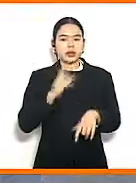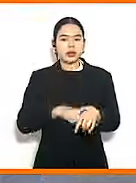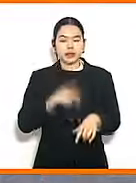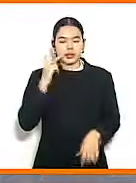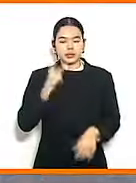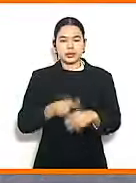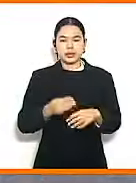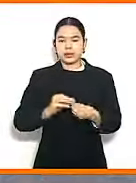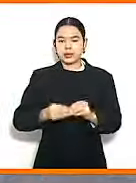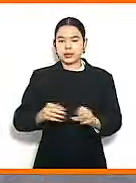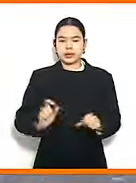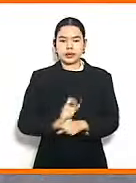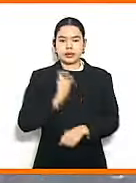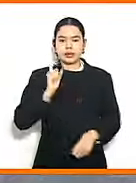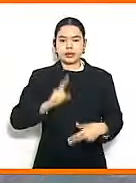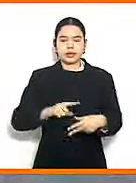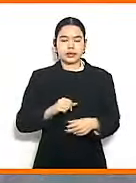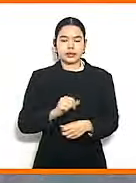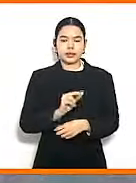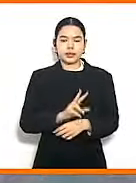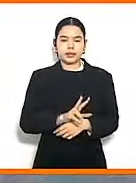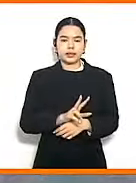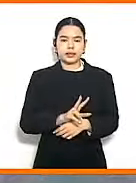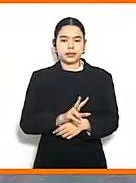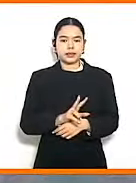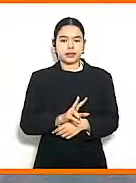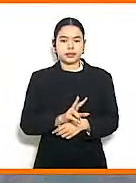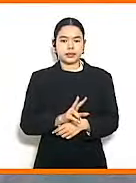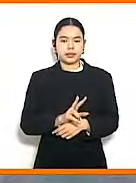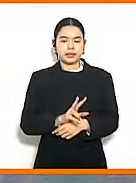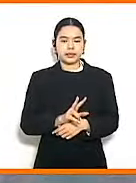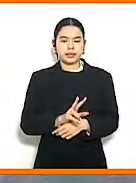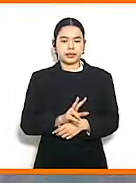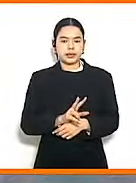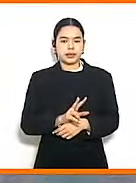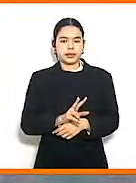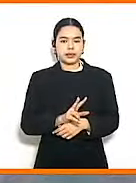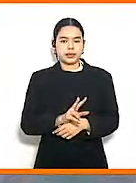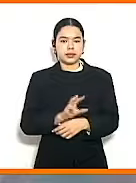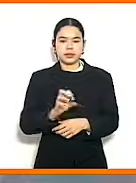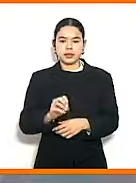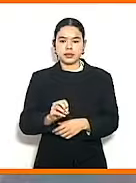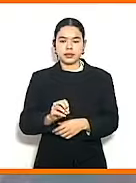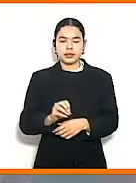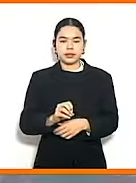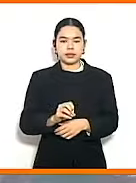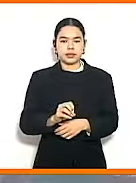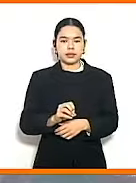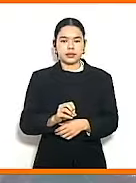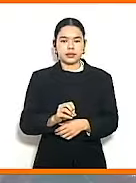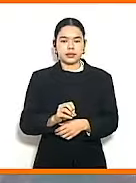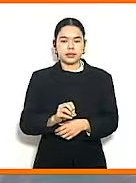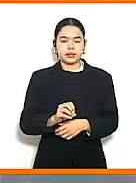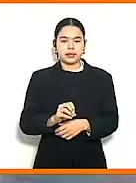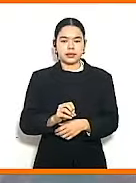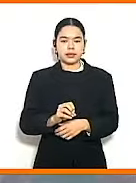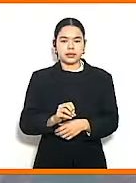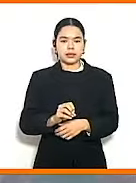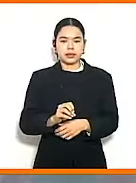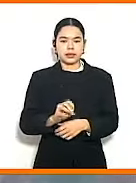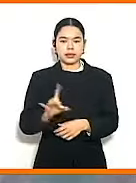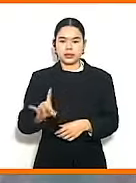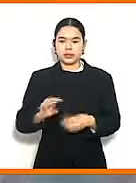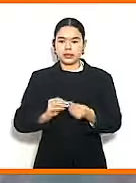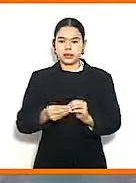este primer dígito y este es el 3. Segundo dígito, 0. Tercer y decisivo dígito,